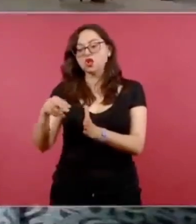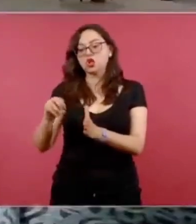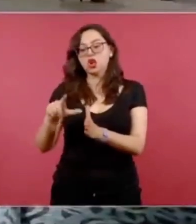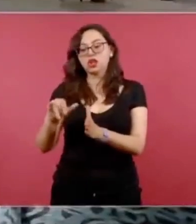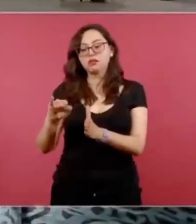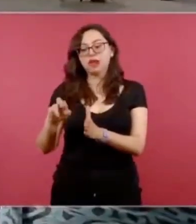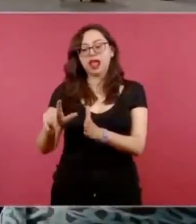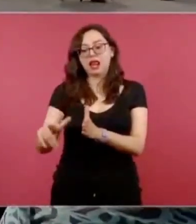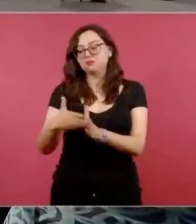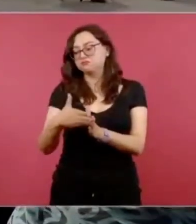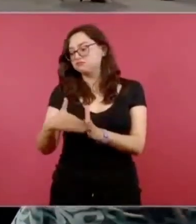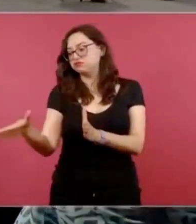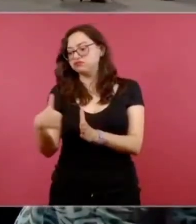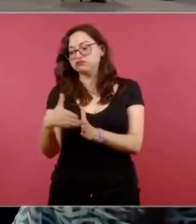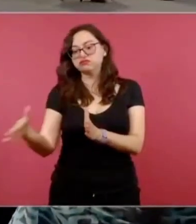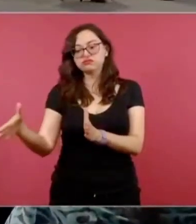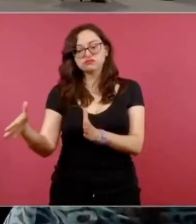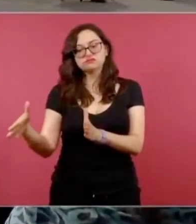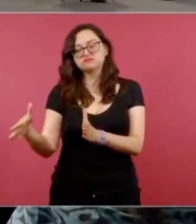desaparecer